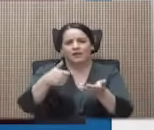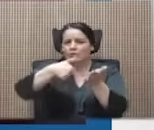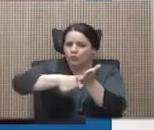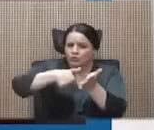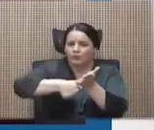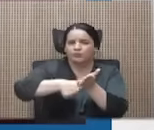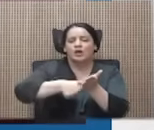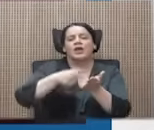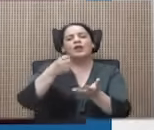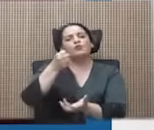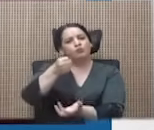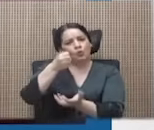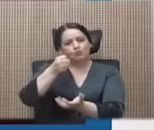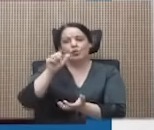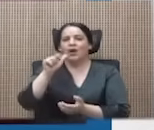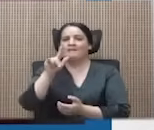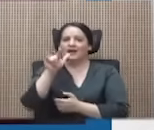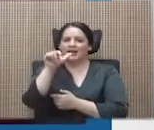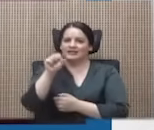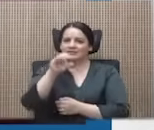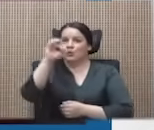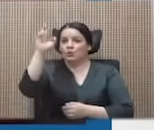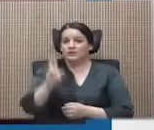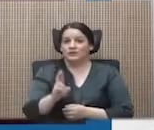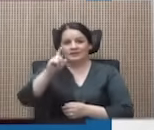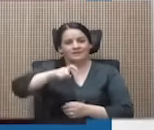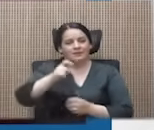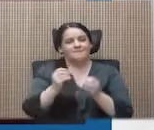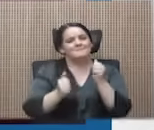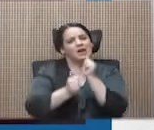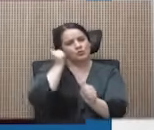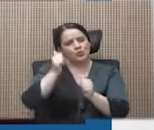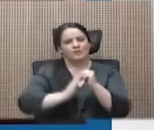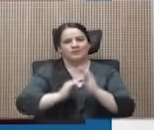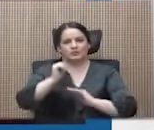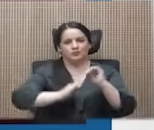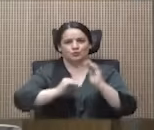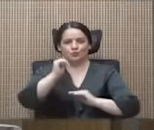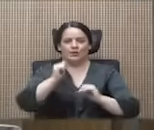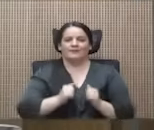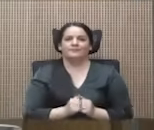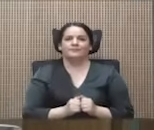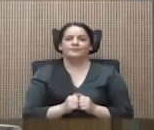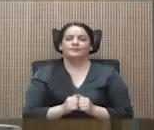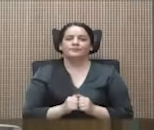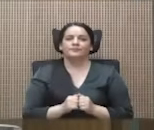fondo de avales porque Costa Rica necesita mayor infraestructura.